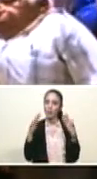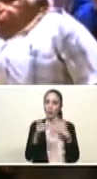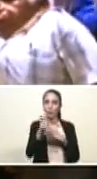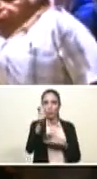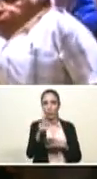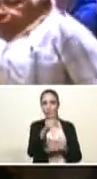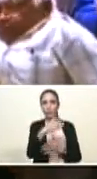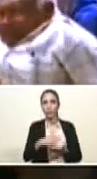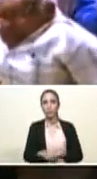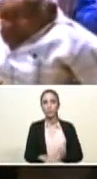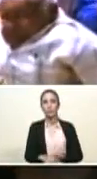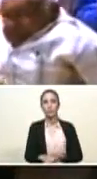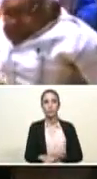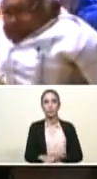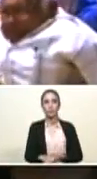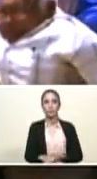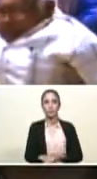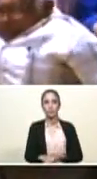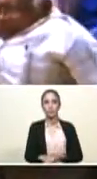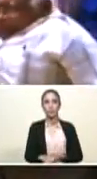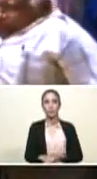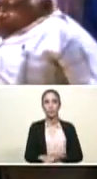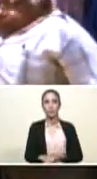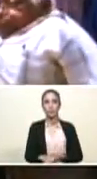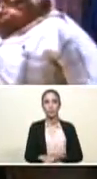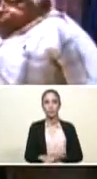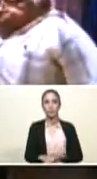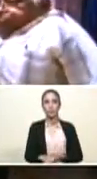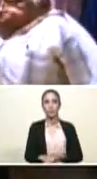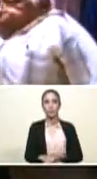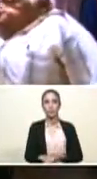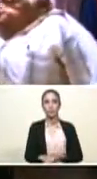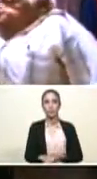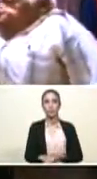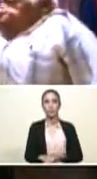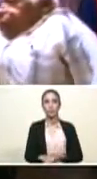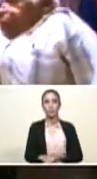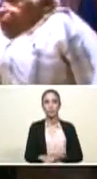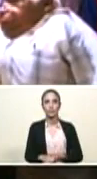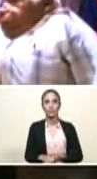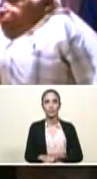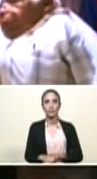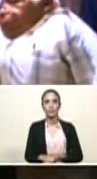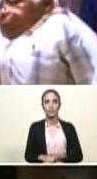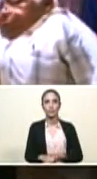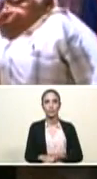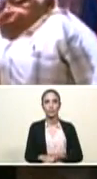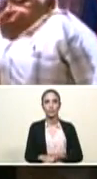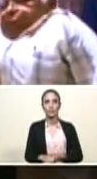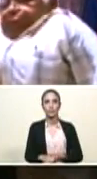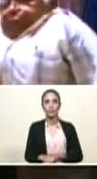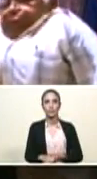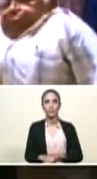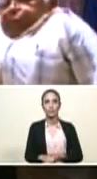saludar a esta señora con mucho amor, que ha cedido espacio de su terrenito para que aquí se levantara esta base de Misiones. Un